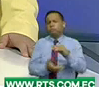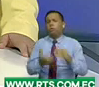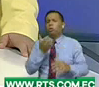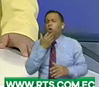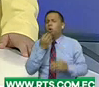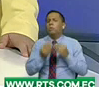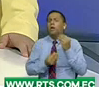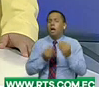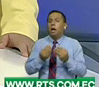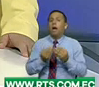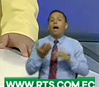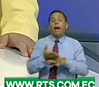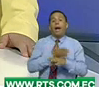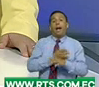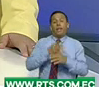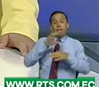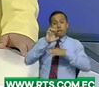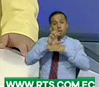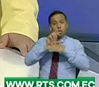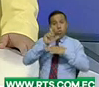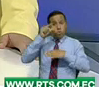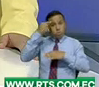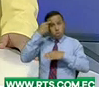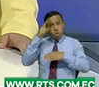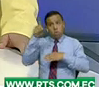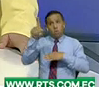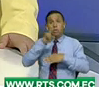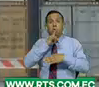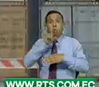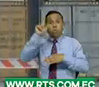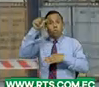entre los gobiernos de ecuador y de los eeuu